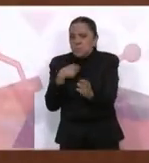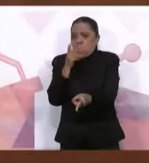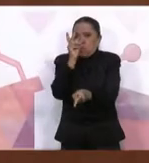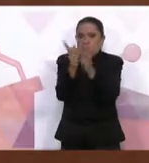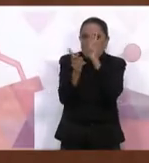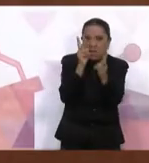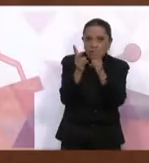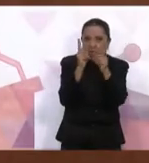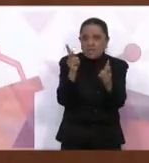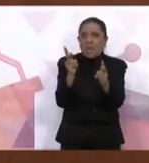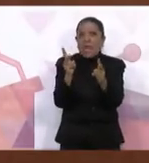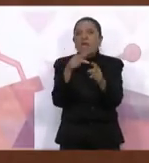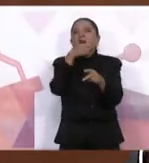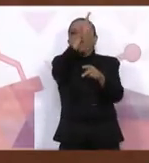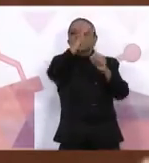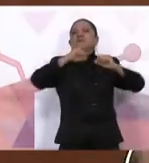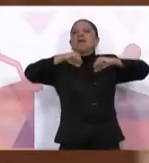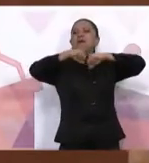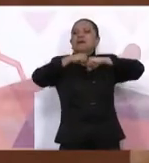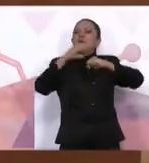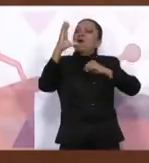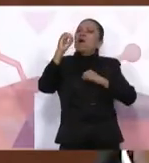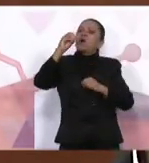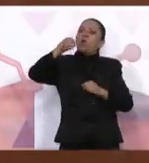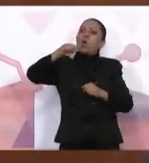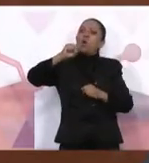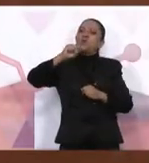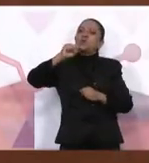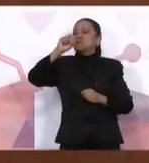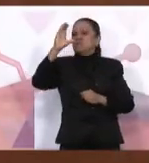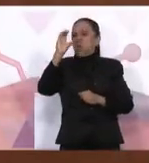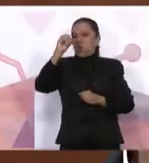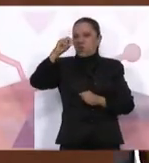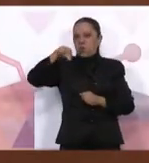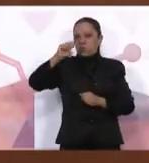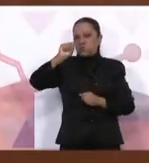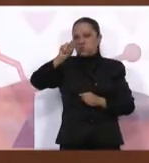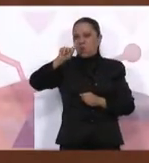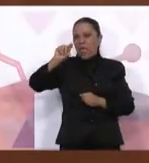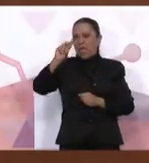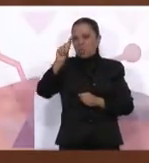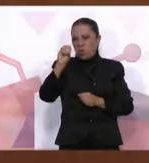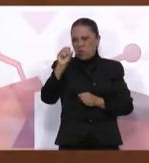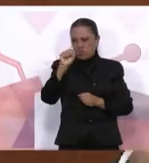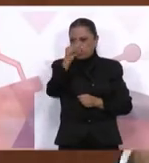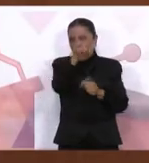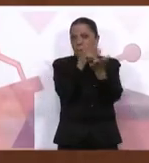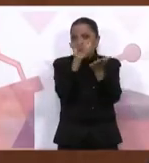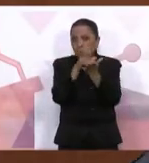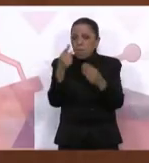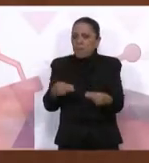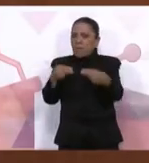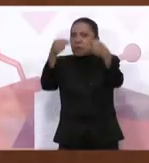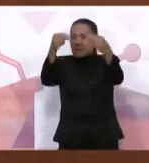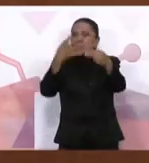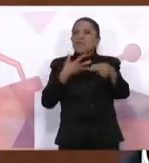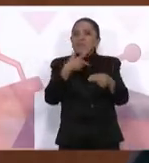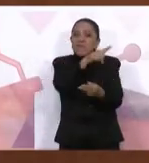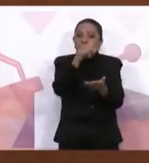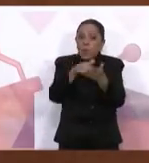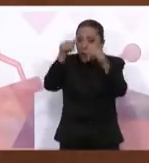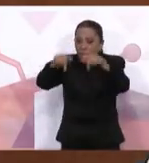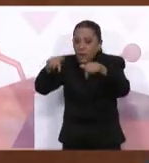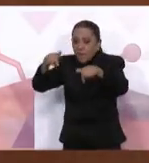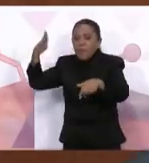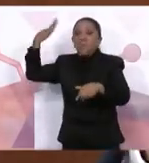consulados hemos organizado apoyarlos implica que sean productivos apoyarlos implica que tengan espacio aquí en morelos para